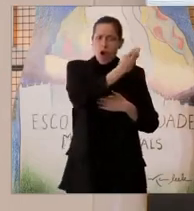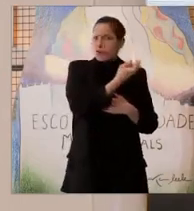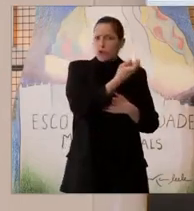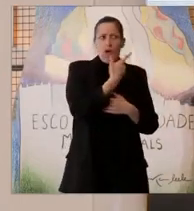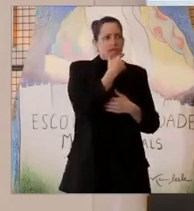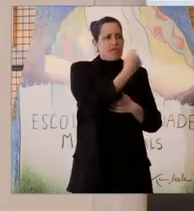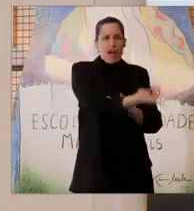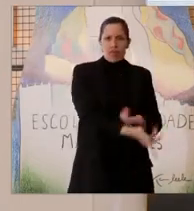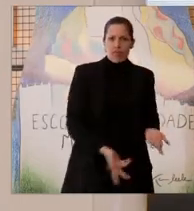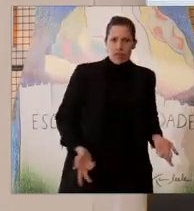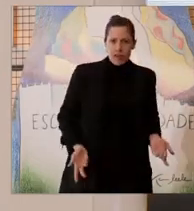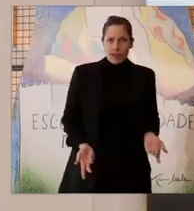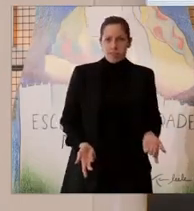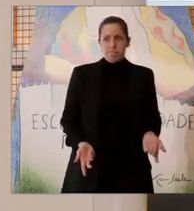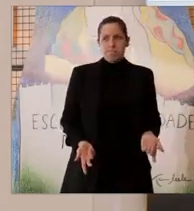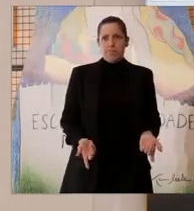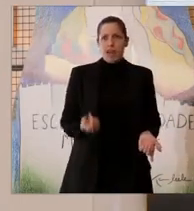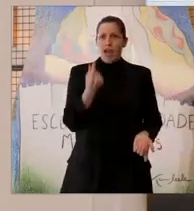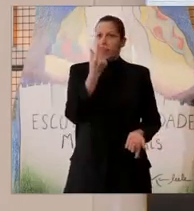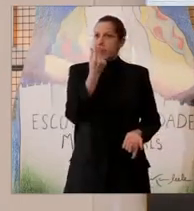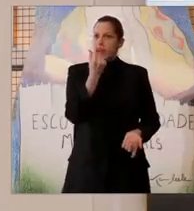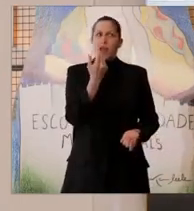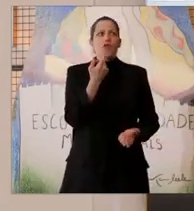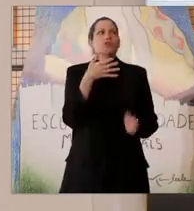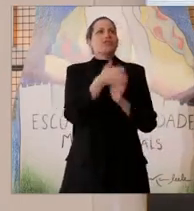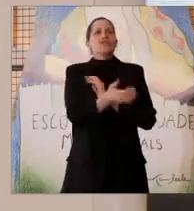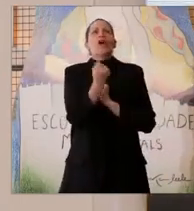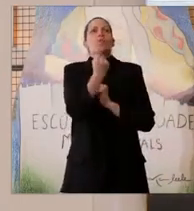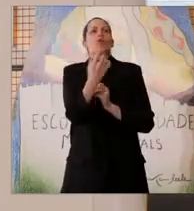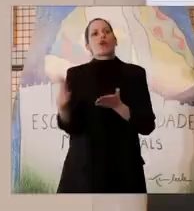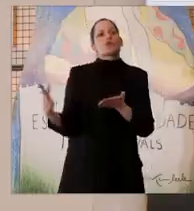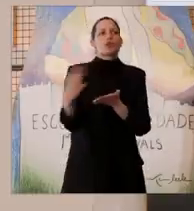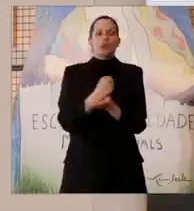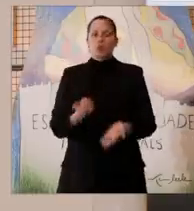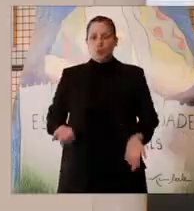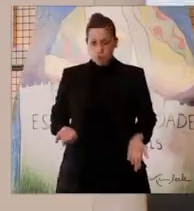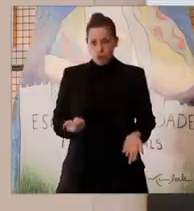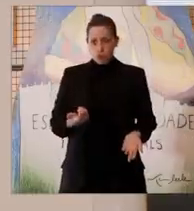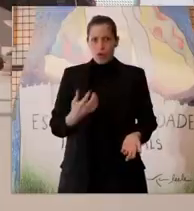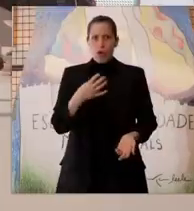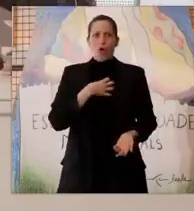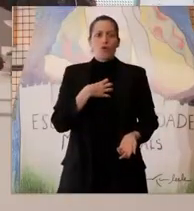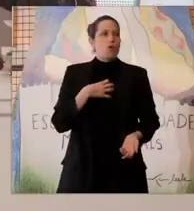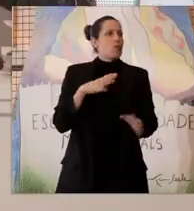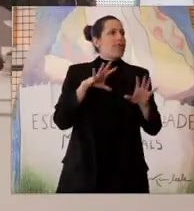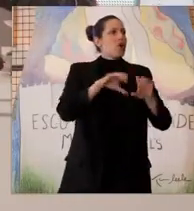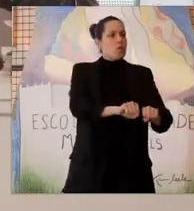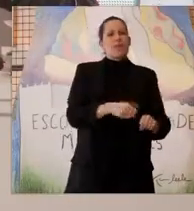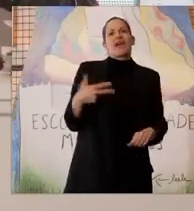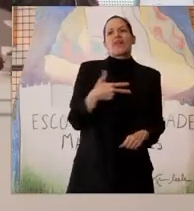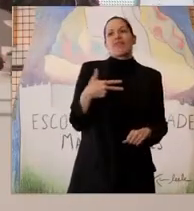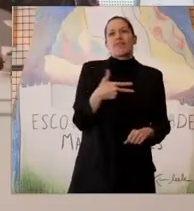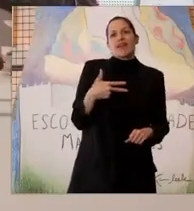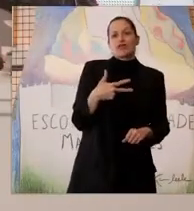antes poder y dinero claro el dinero lo puede todo pues no el dinero no puede comprar la violación de los Derechos Humanos es que